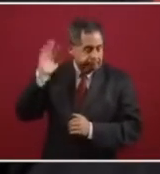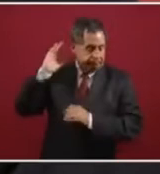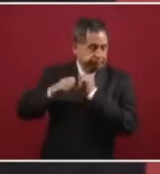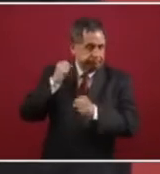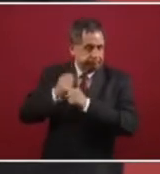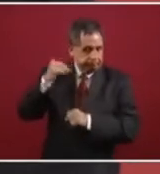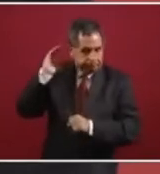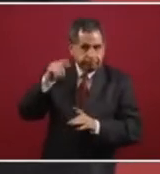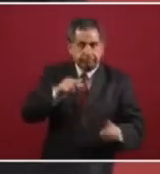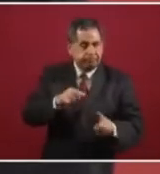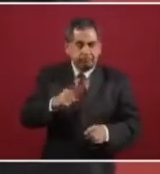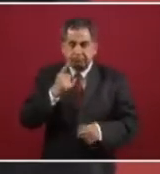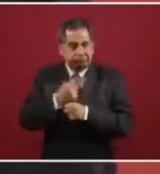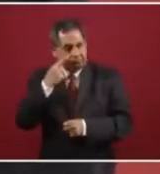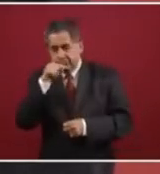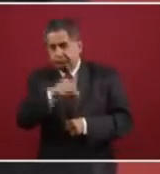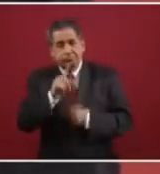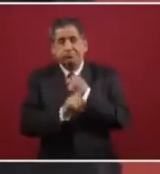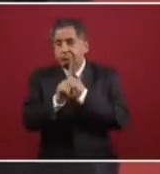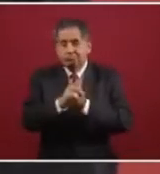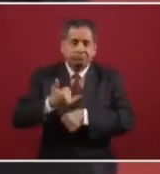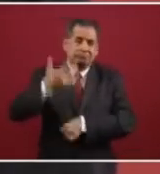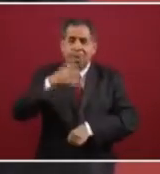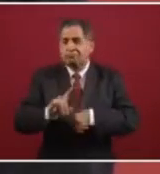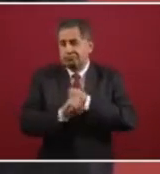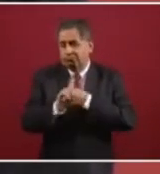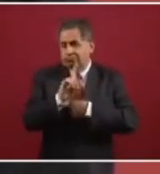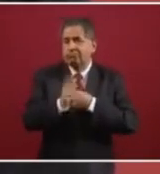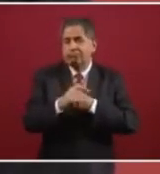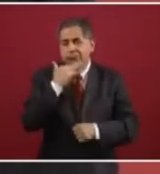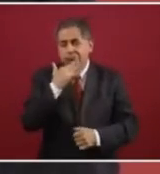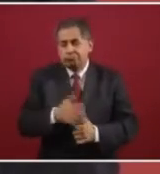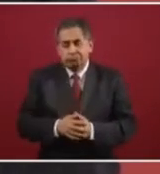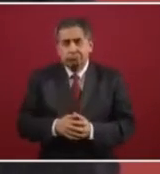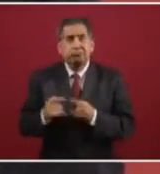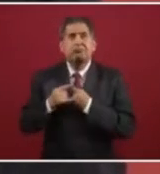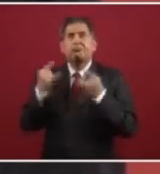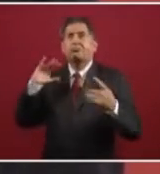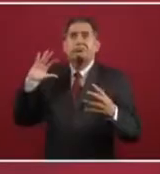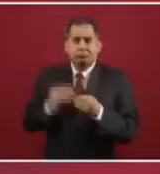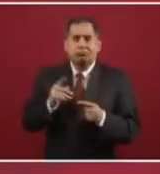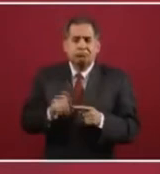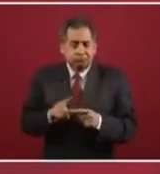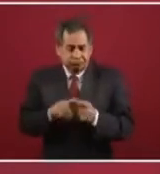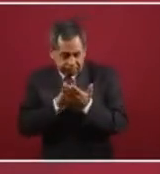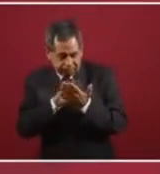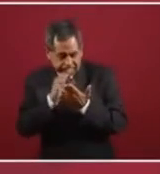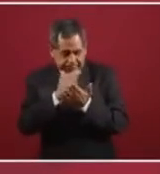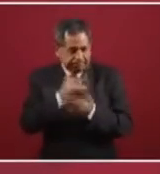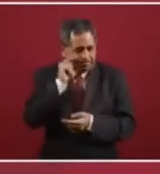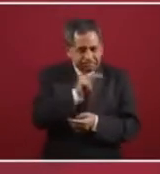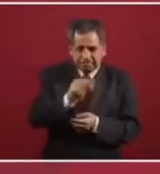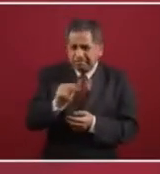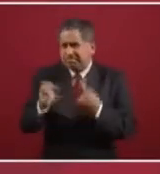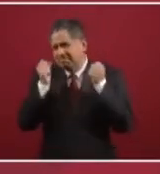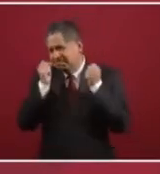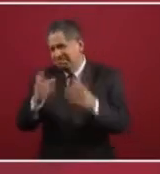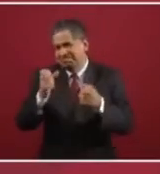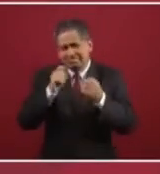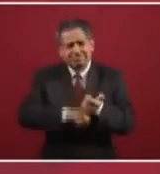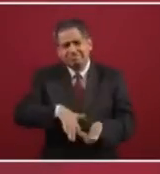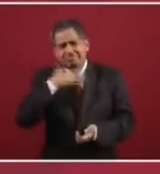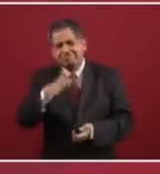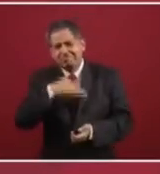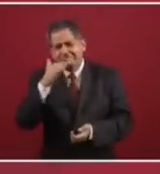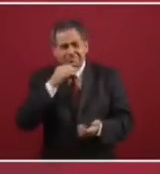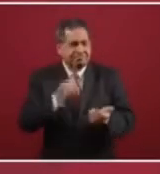fue por mucho tiempo, el principal problema de México. En la historia se registran infinidad de casos sobre